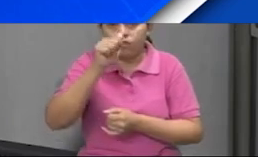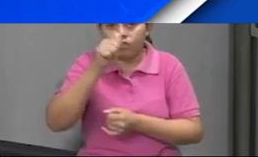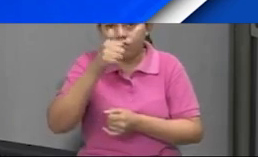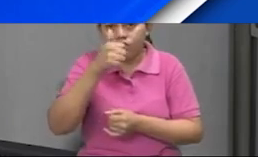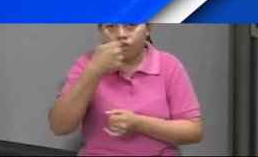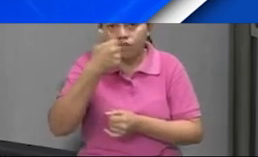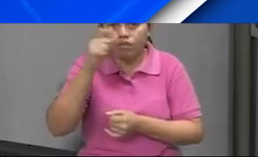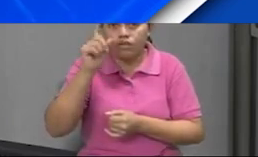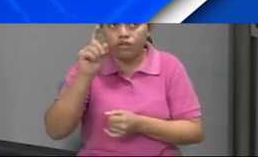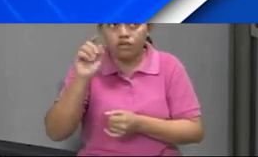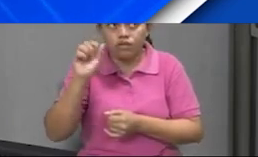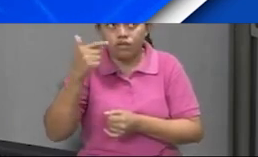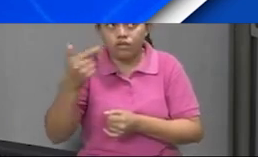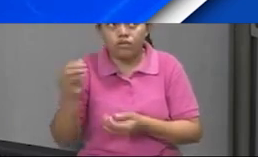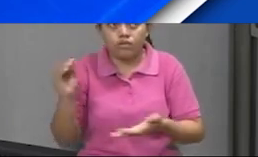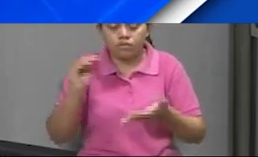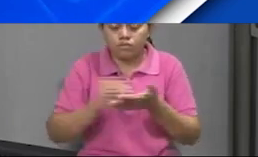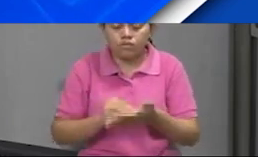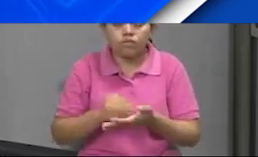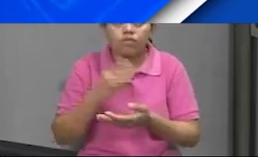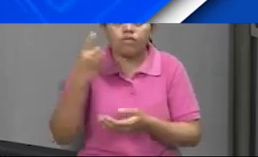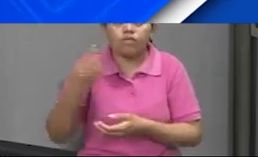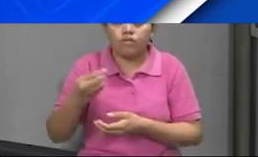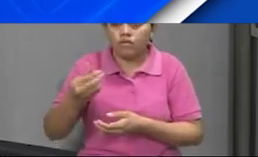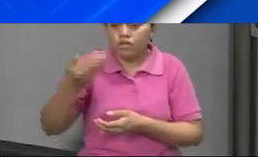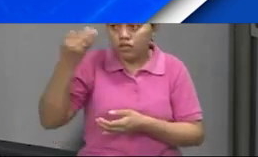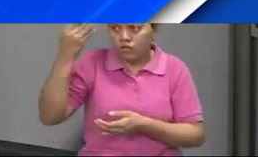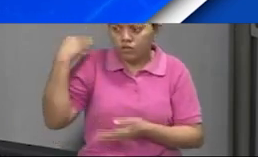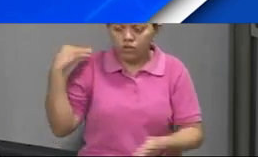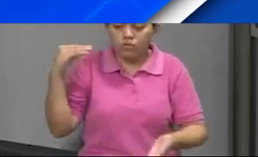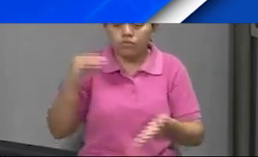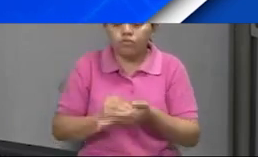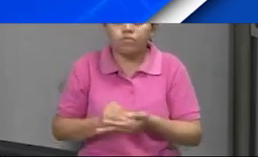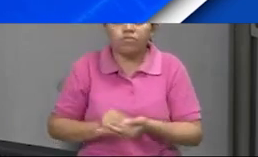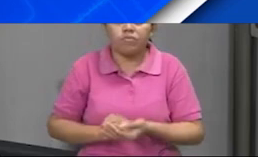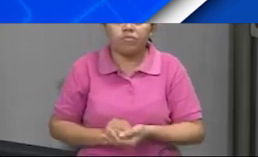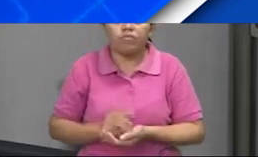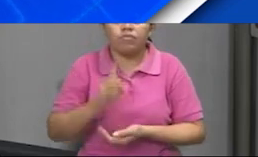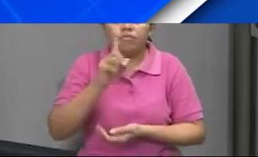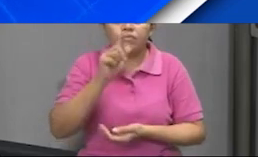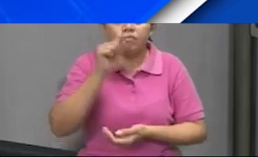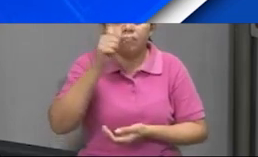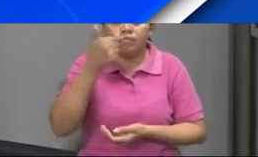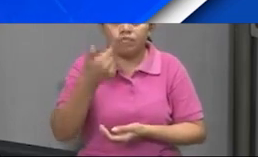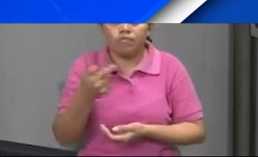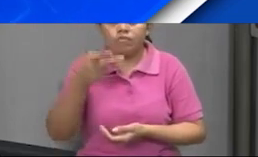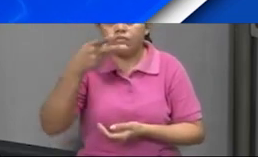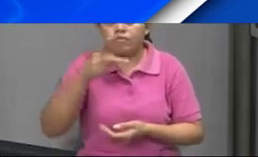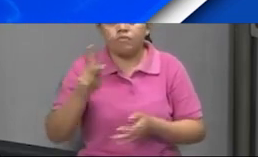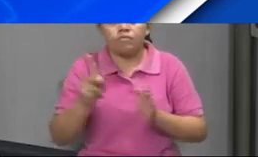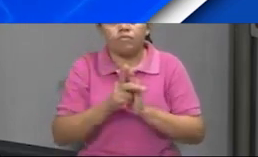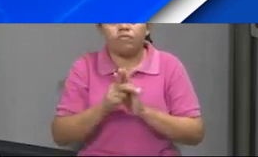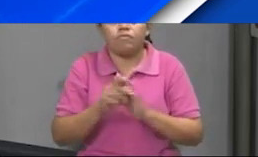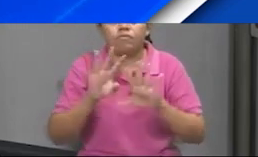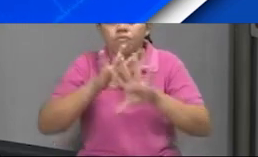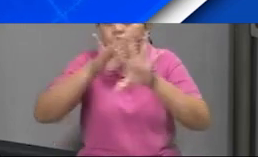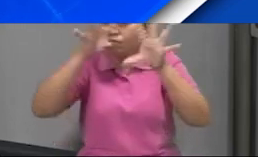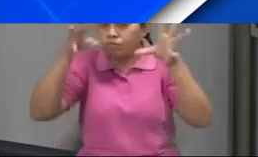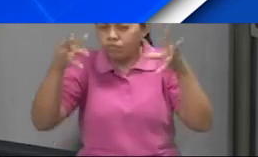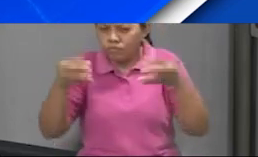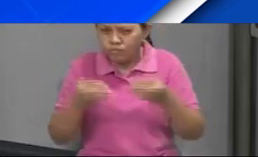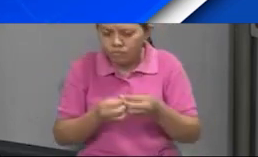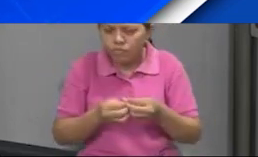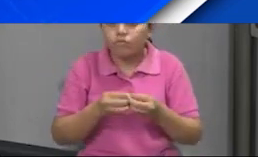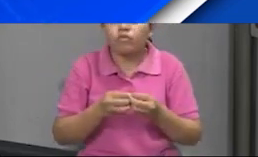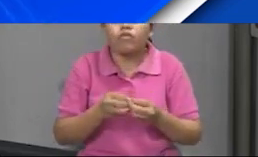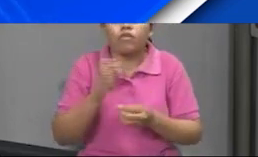177 normas sin vigencia o de derecho histórico, 17 normas penales, sumando un total